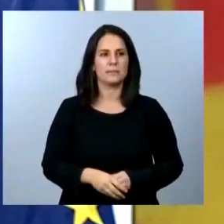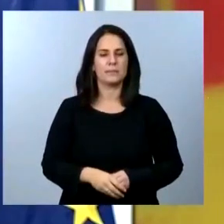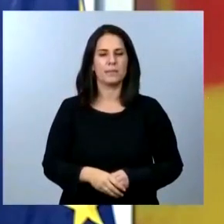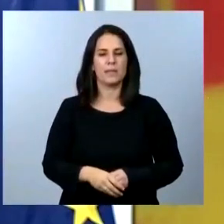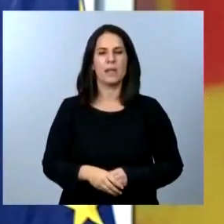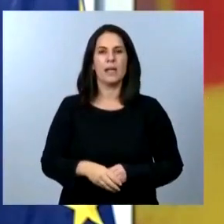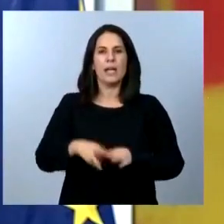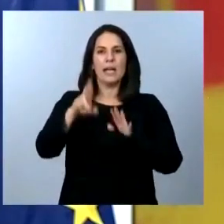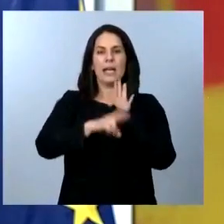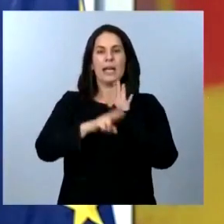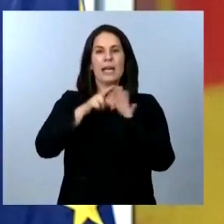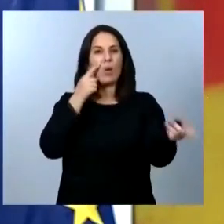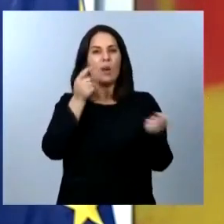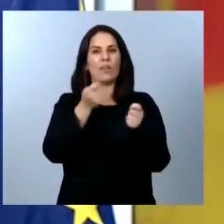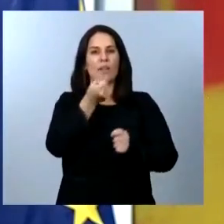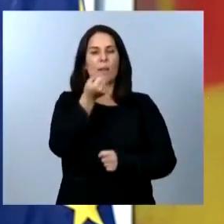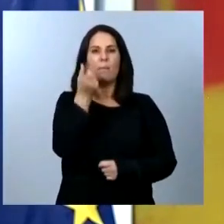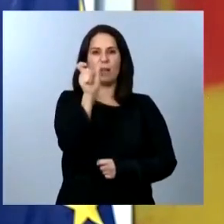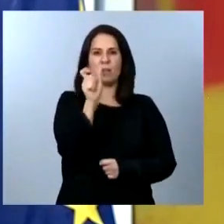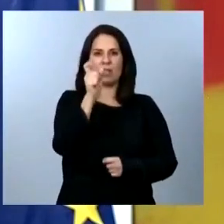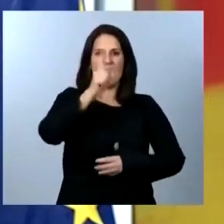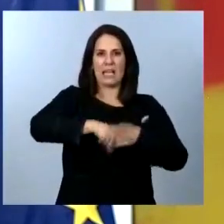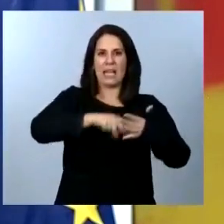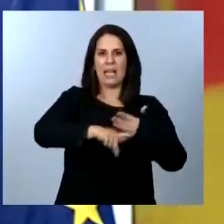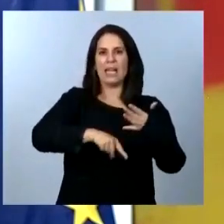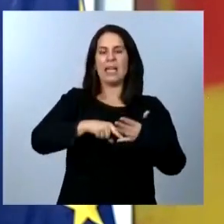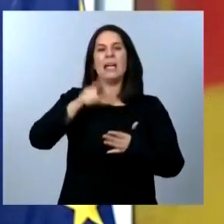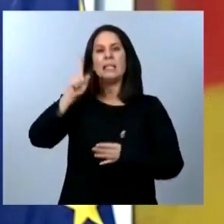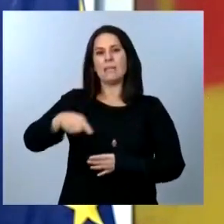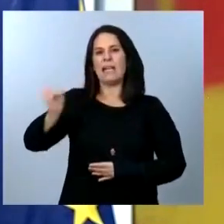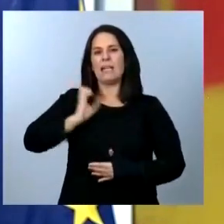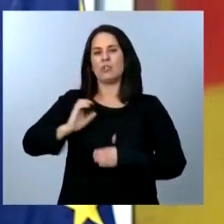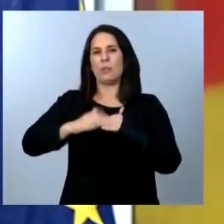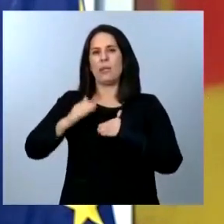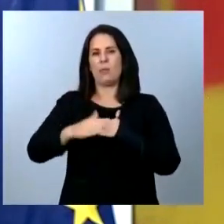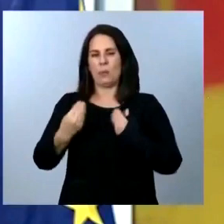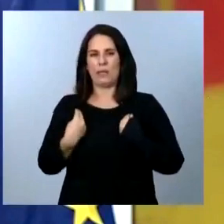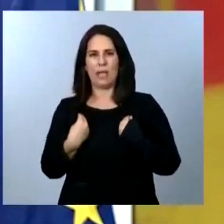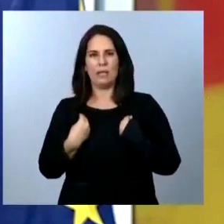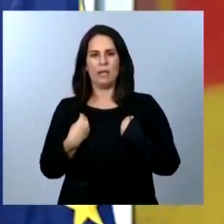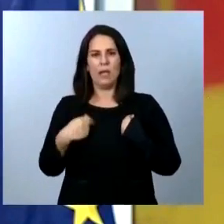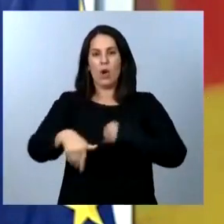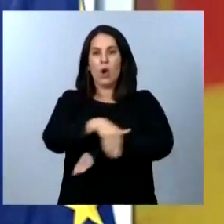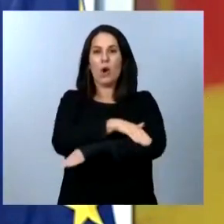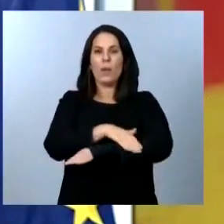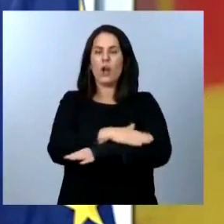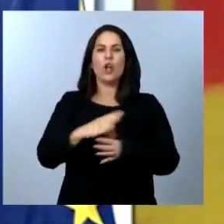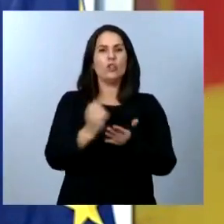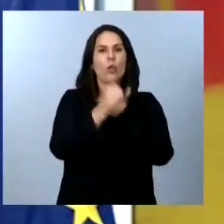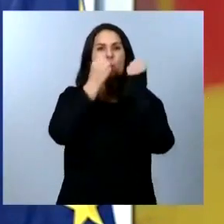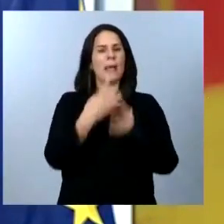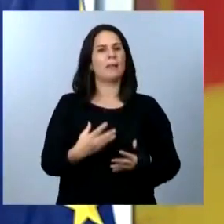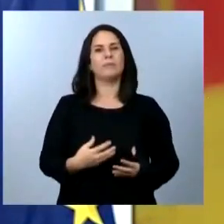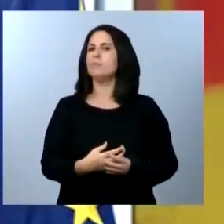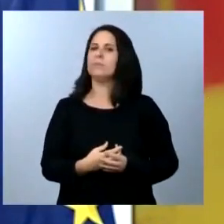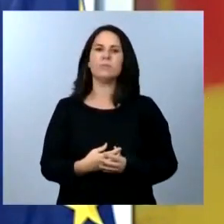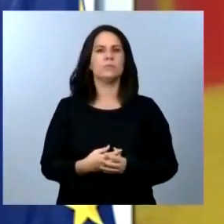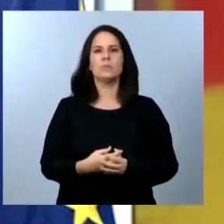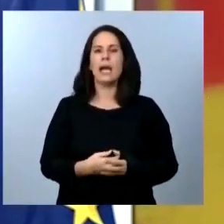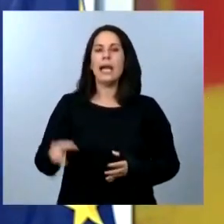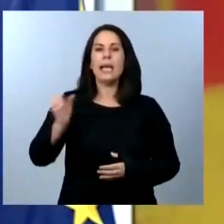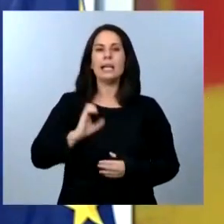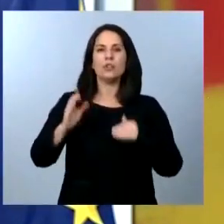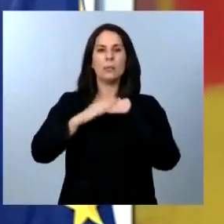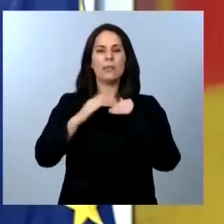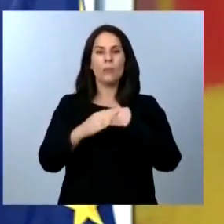alquiler y la ampliación del ingreso mínimo vital. Este Gobierno no lo hace todo bien. Y en lo que toca al ingreso mínimo vital, es evidente que ha habido